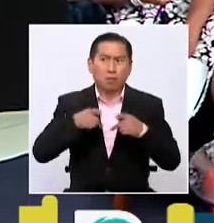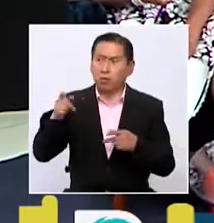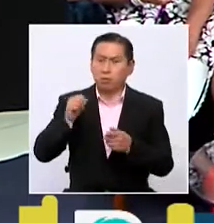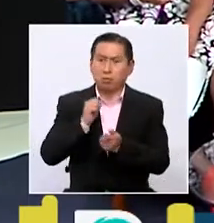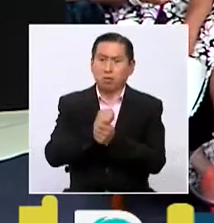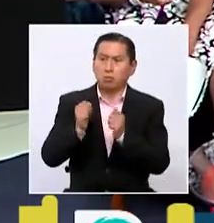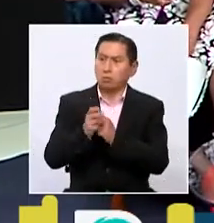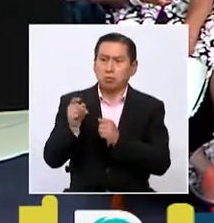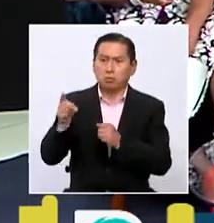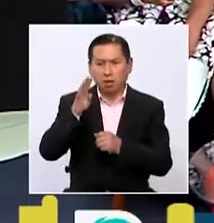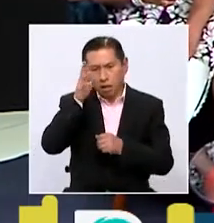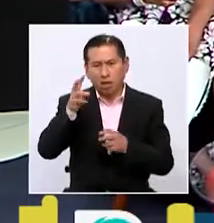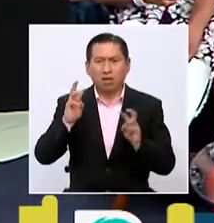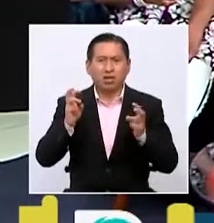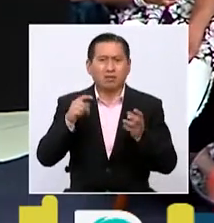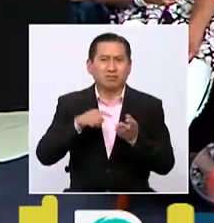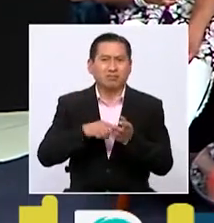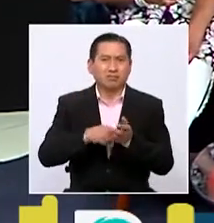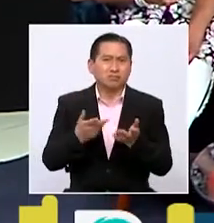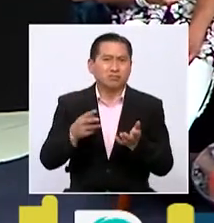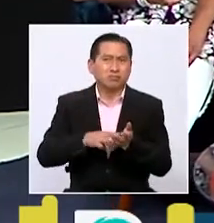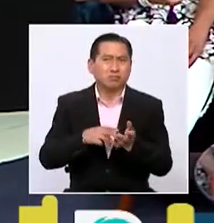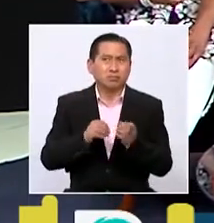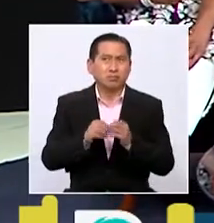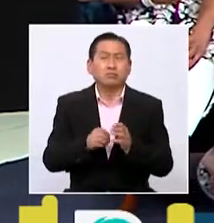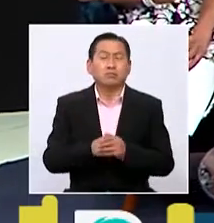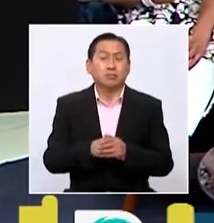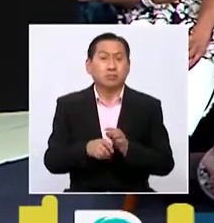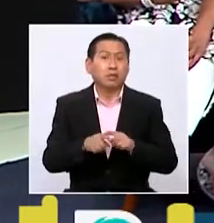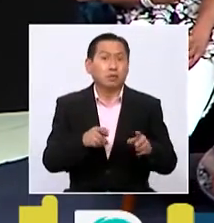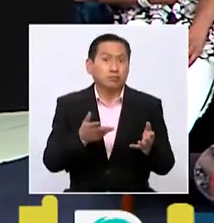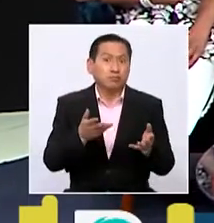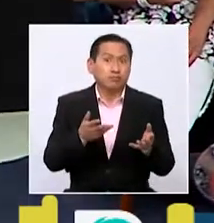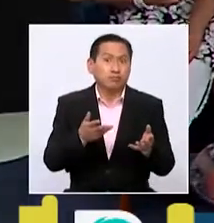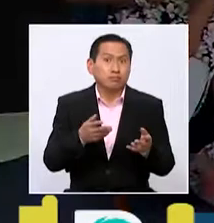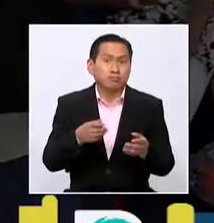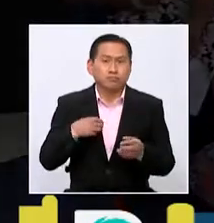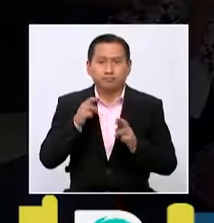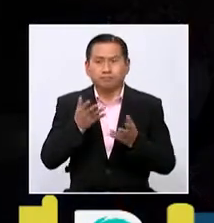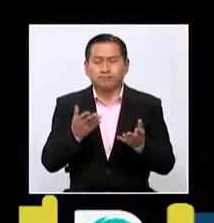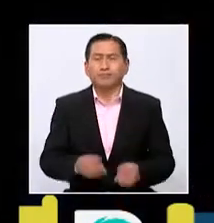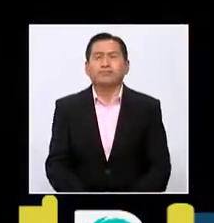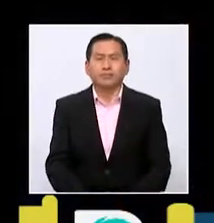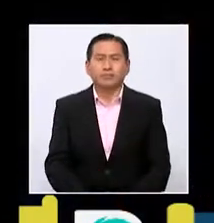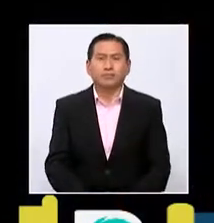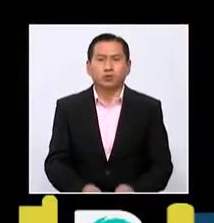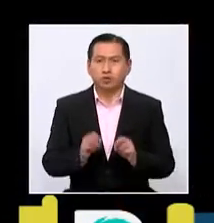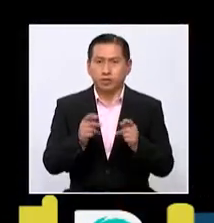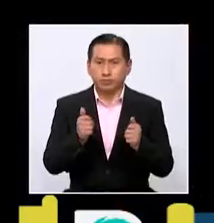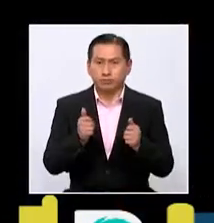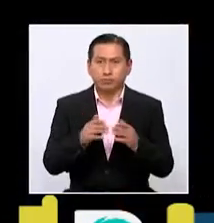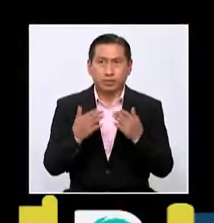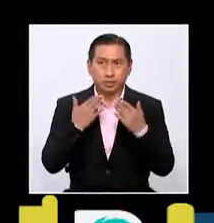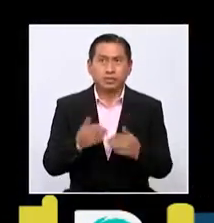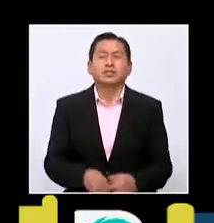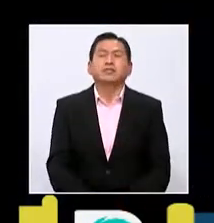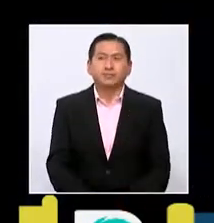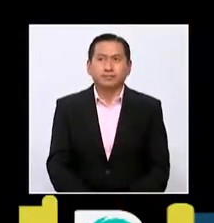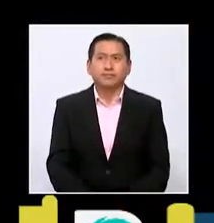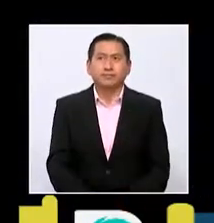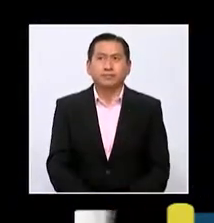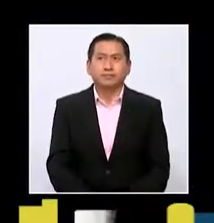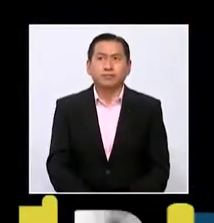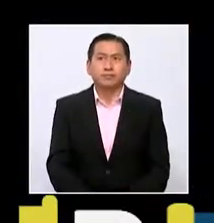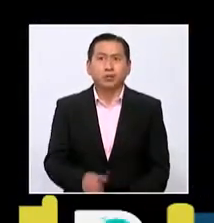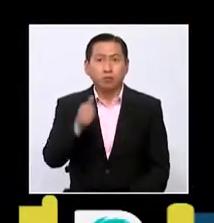evolucionó. Eso es ficción. Con eso espero haber respondido a tu pregunta. Ok, perfecto. Muchísimas gracias. La